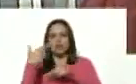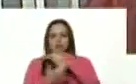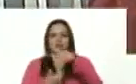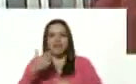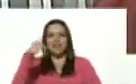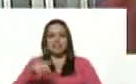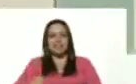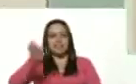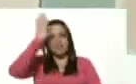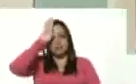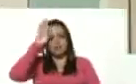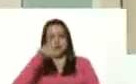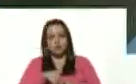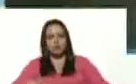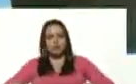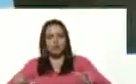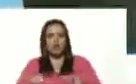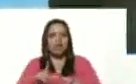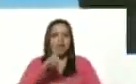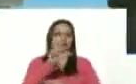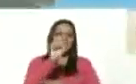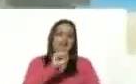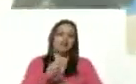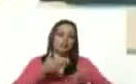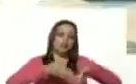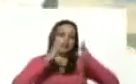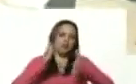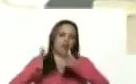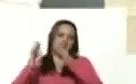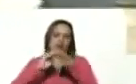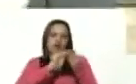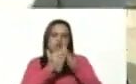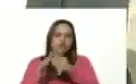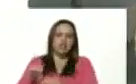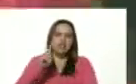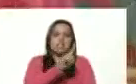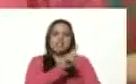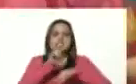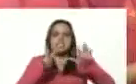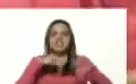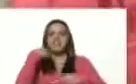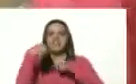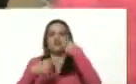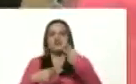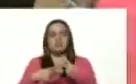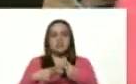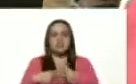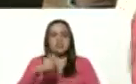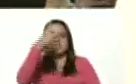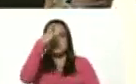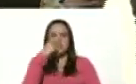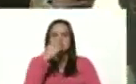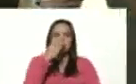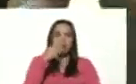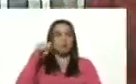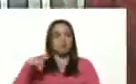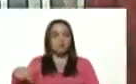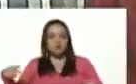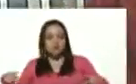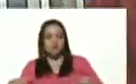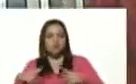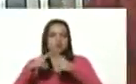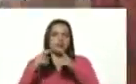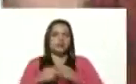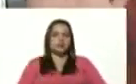desde Antímano, sector Las Tornes, Comuna 17, Voces de Ezequiel Zamora. Presidente, nos encontramos aquí, como bien lo dijo nuestra ministra